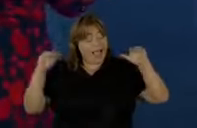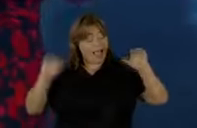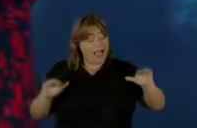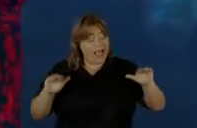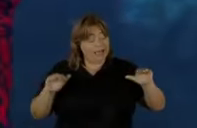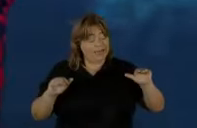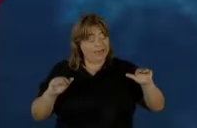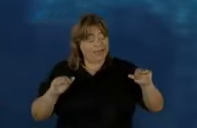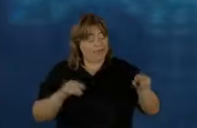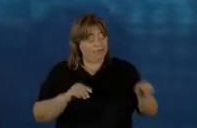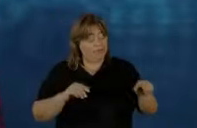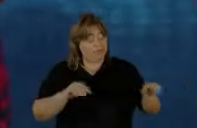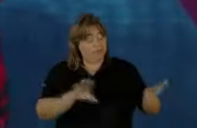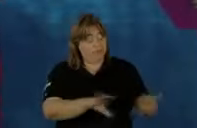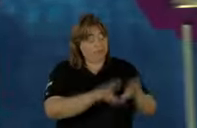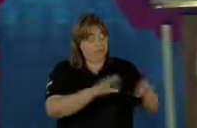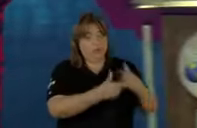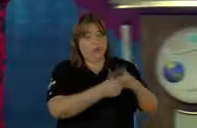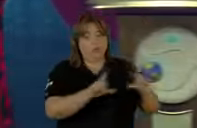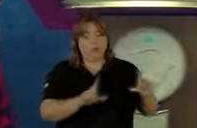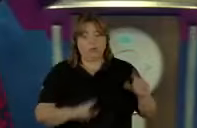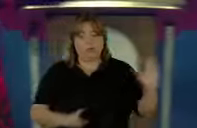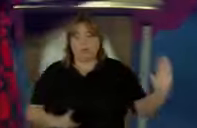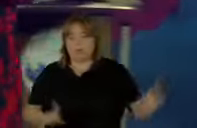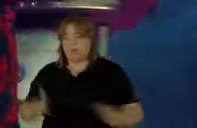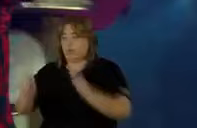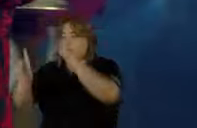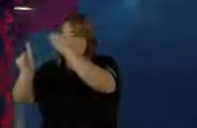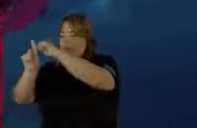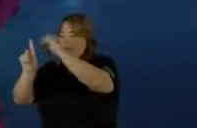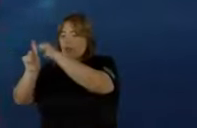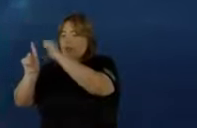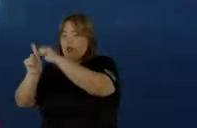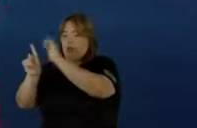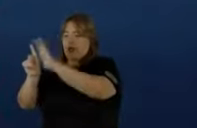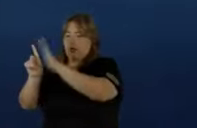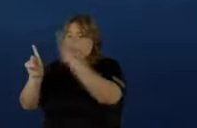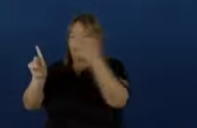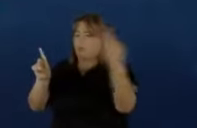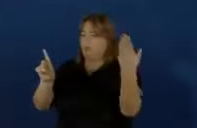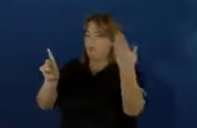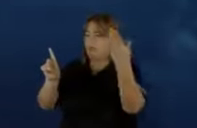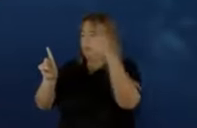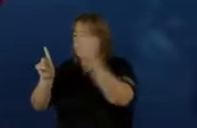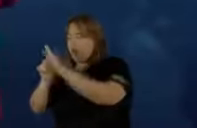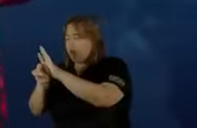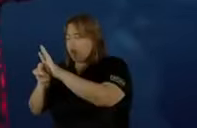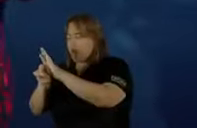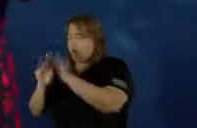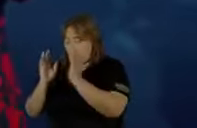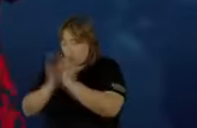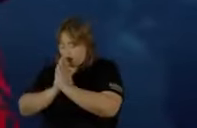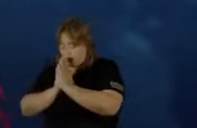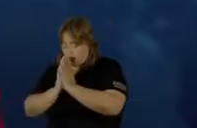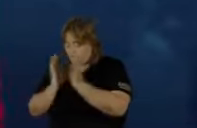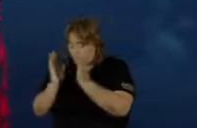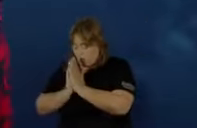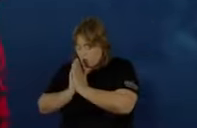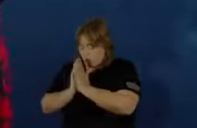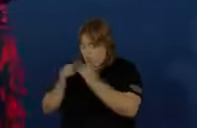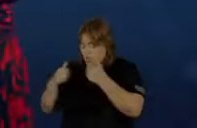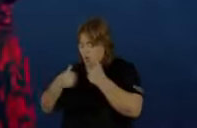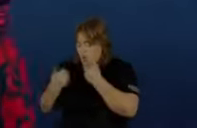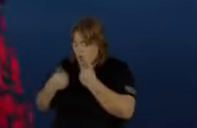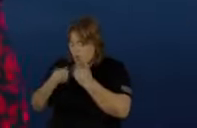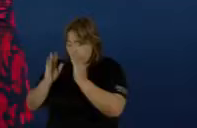cárcel. Cuando él toca en la puerta, una joven llamada Rode le abre la puerta y se la cierra en la cara porque estaba orando algo, como ella era jovencita,